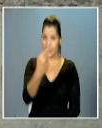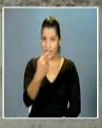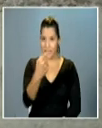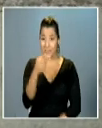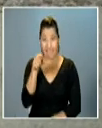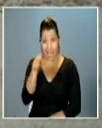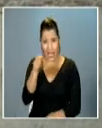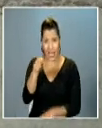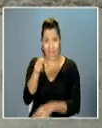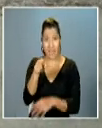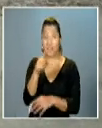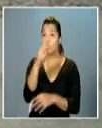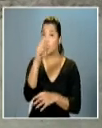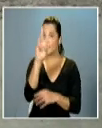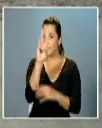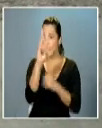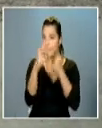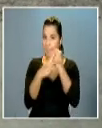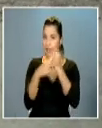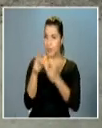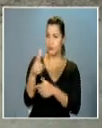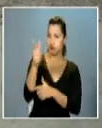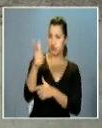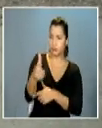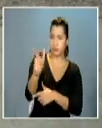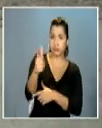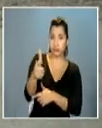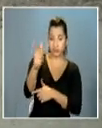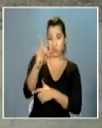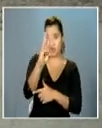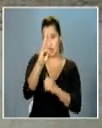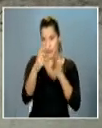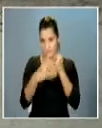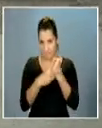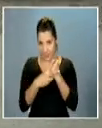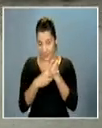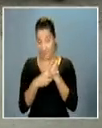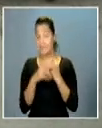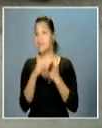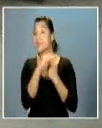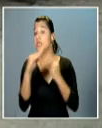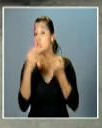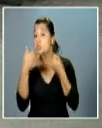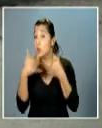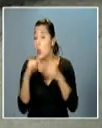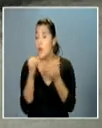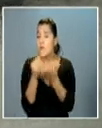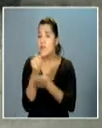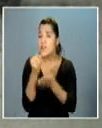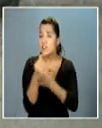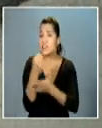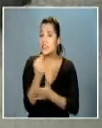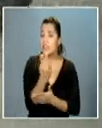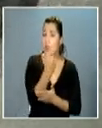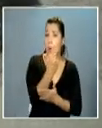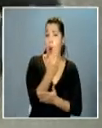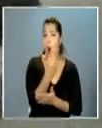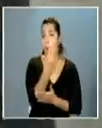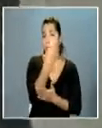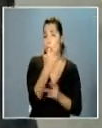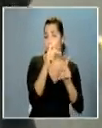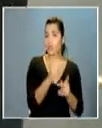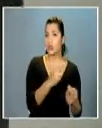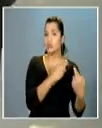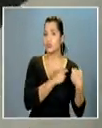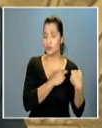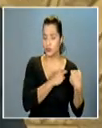fue impactado en 6 ocasiones con un arma 9 milímetros y todavía están determinando si fue una o dos personas quienes cometieron